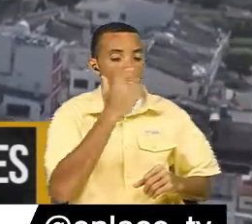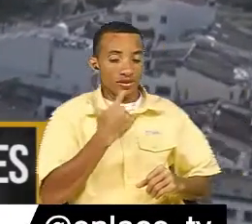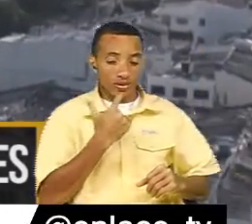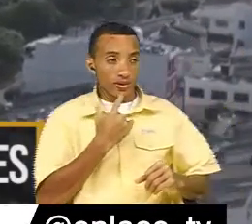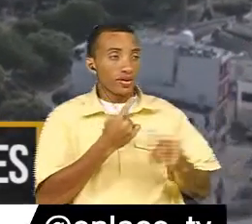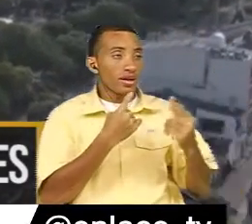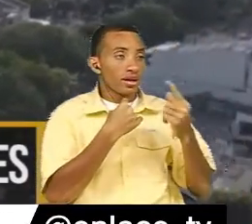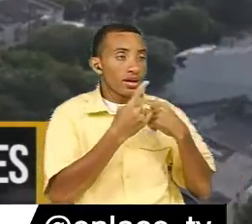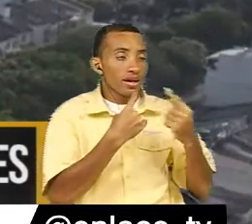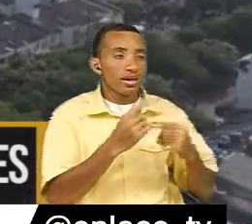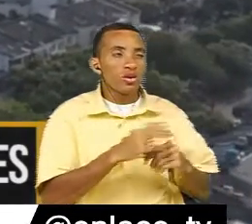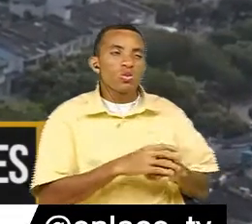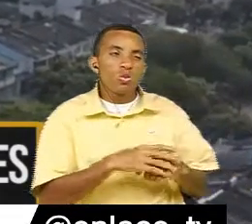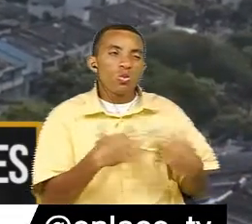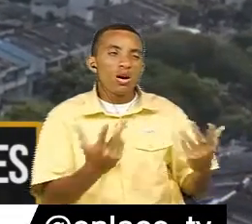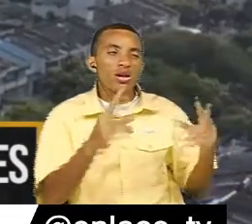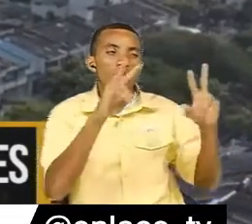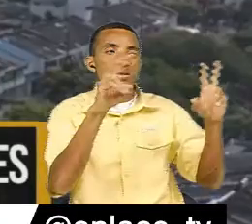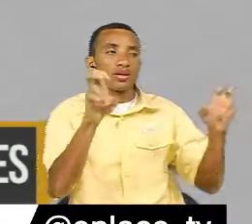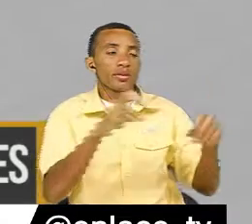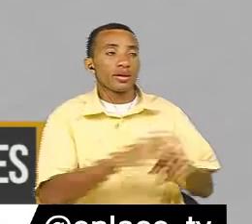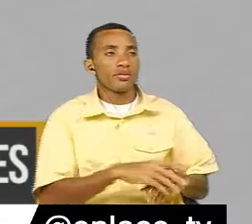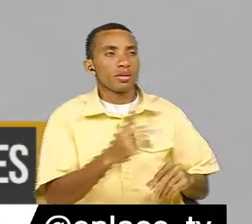de un total de